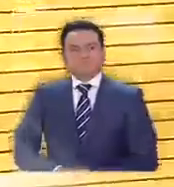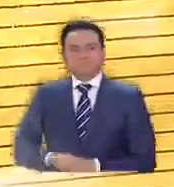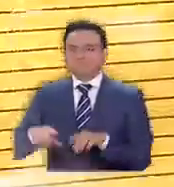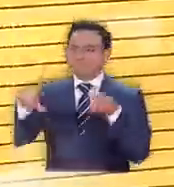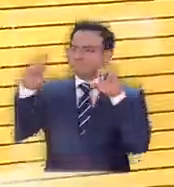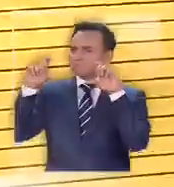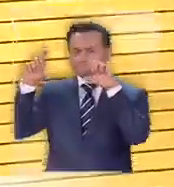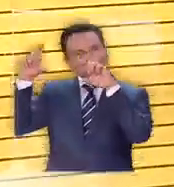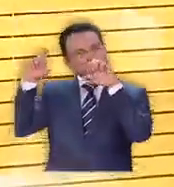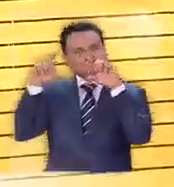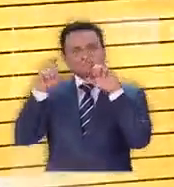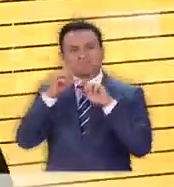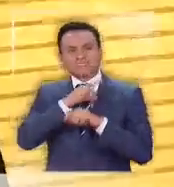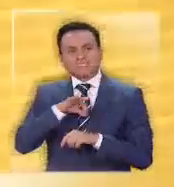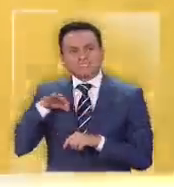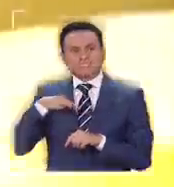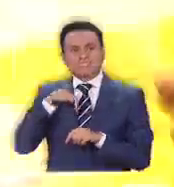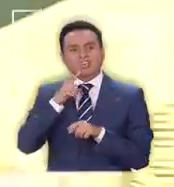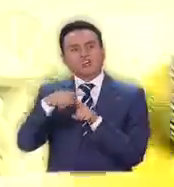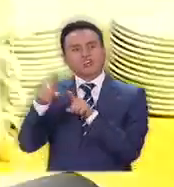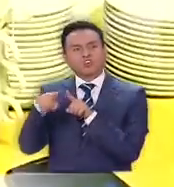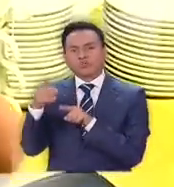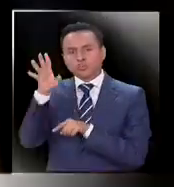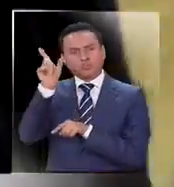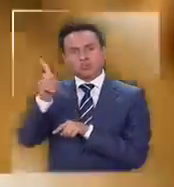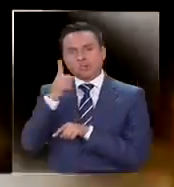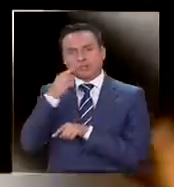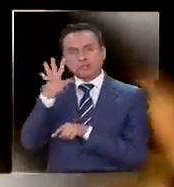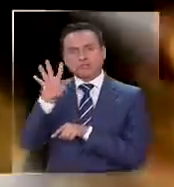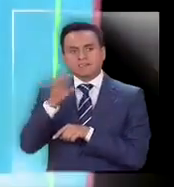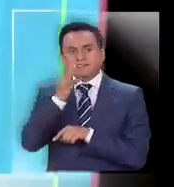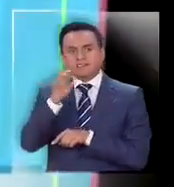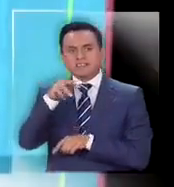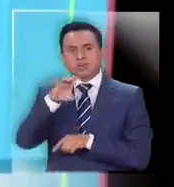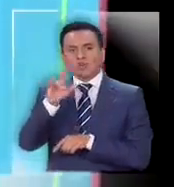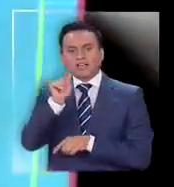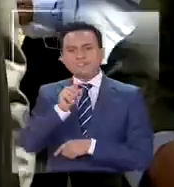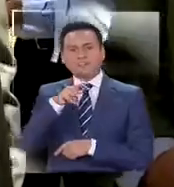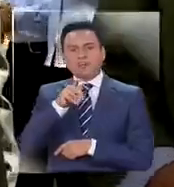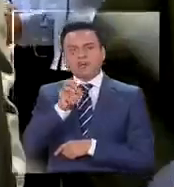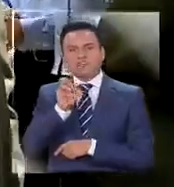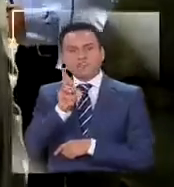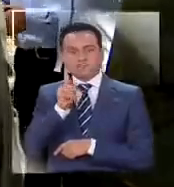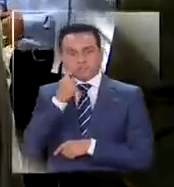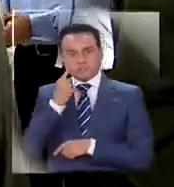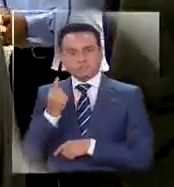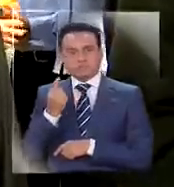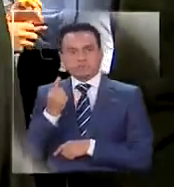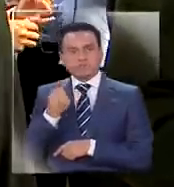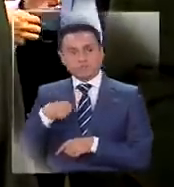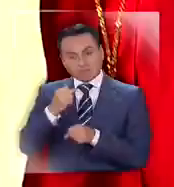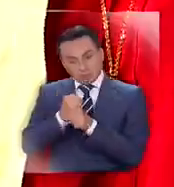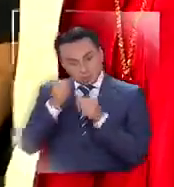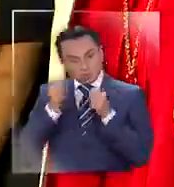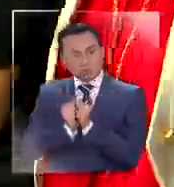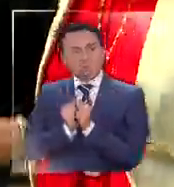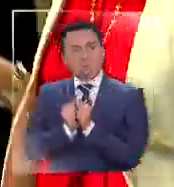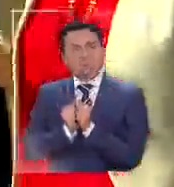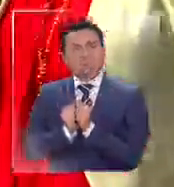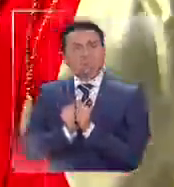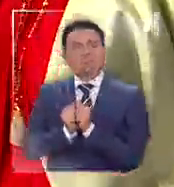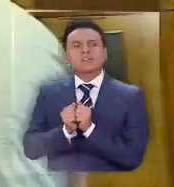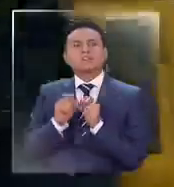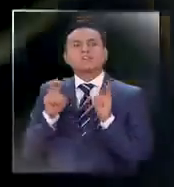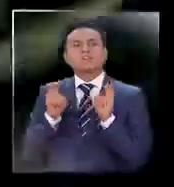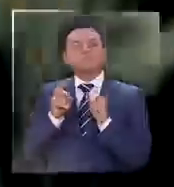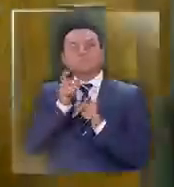Selfie con el ministro. ¿Tienes con más ministro o primera vez? Solo con él. Es Nicolás Monkeberg. Oiga, trabajemos juntos. Sí. Y su